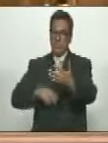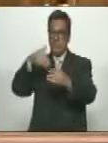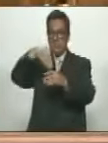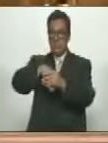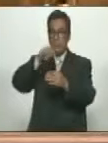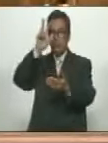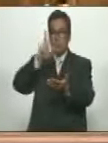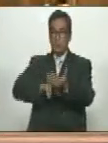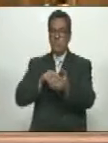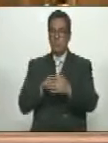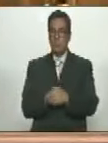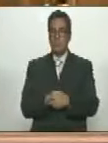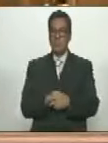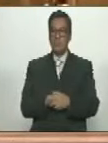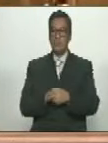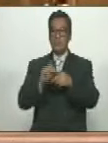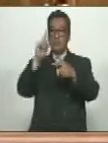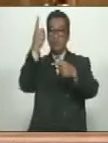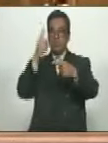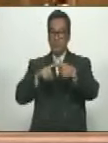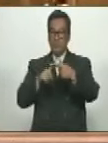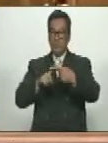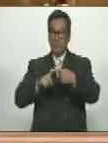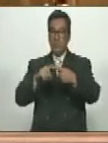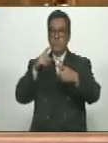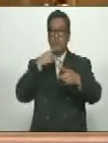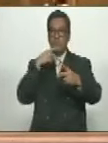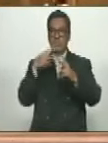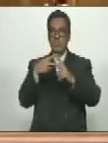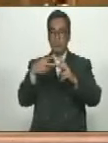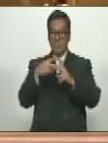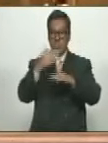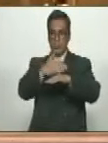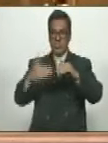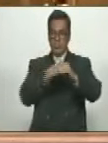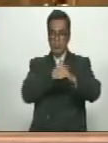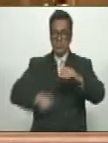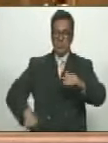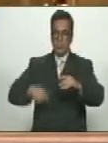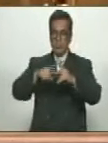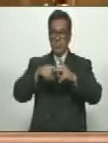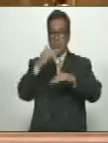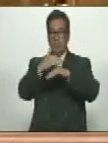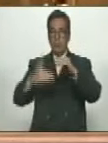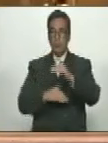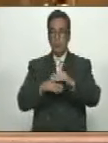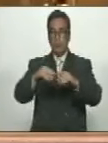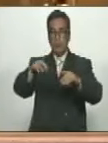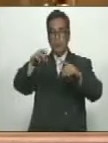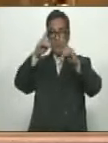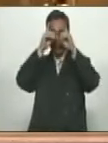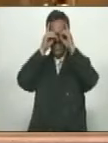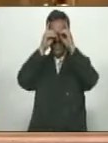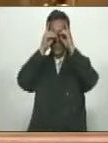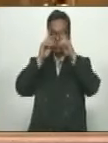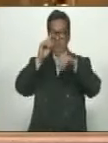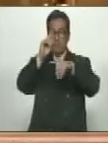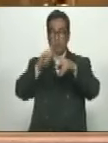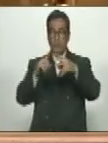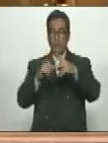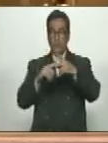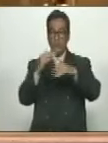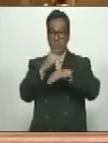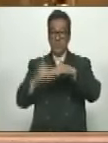votación resultó aprobada. Primero, derecho de palabra de la vicepresidenta ejecutiva de la República Bolivariana de Venezuela, primera